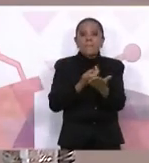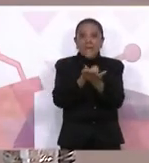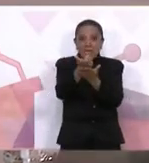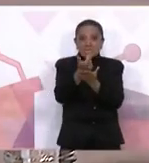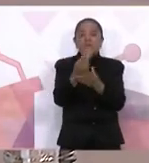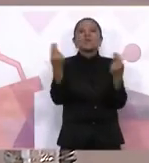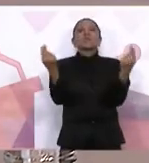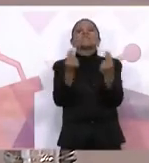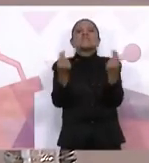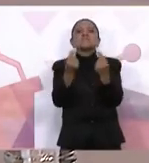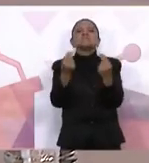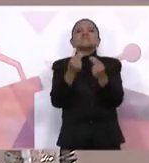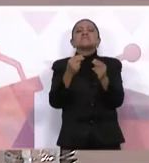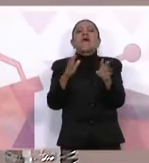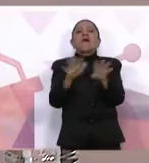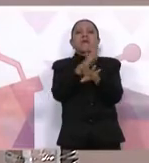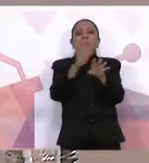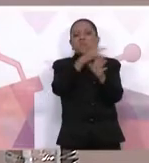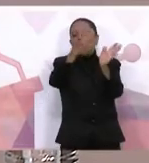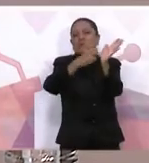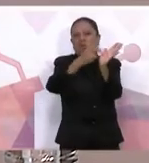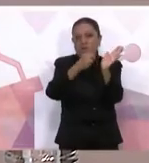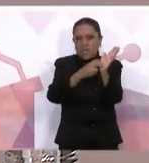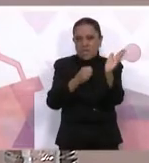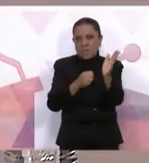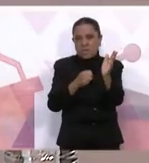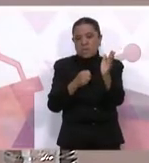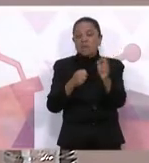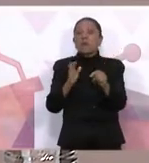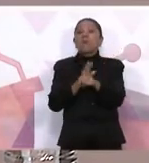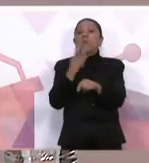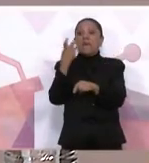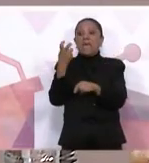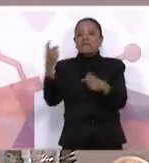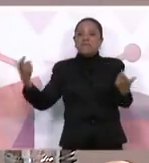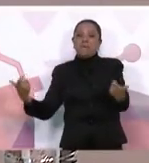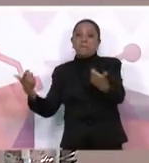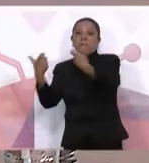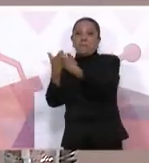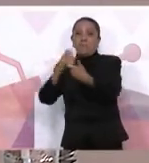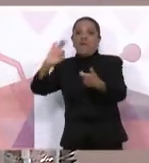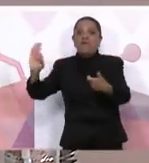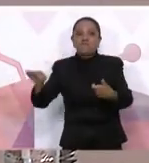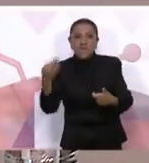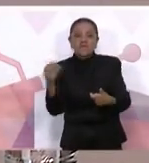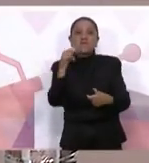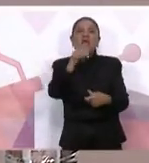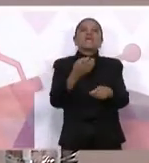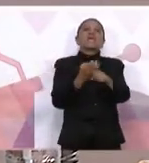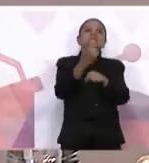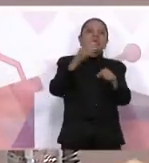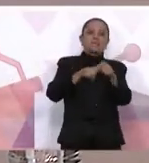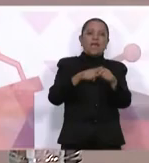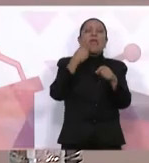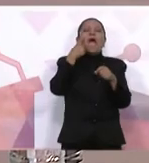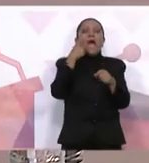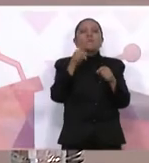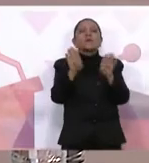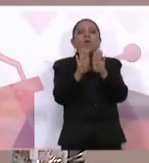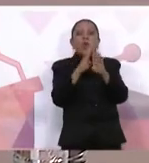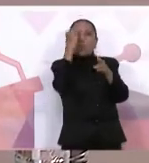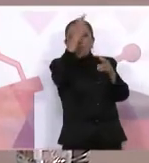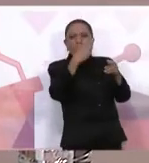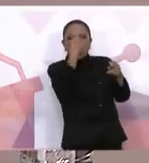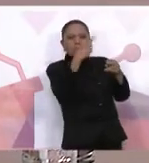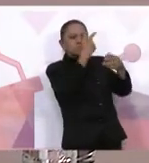y esta aportación federal y estatal vamos a redistribuir cómo se está usando la beca-salario hoy se utiliza con un criterio